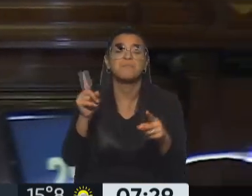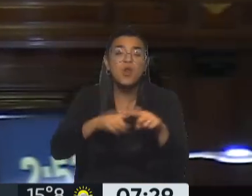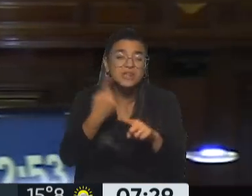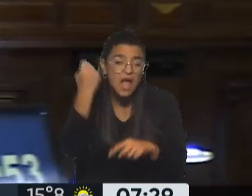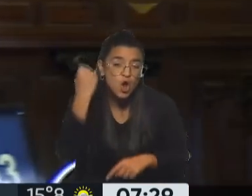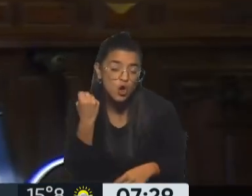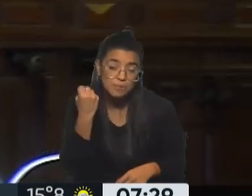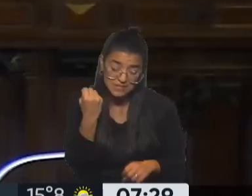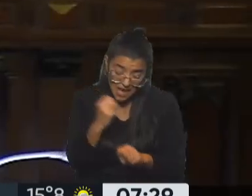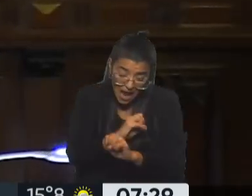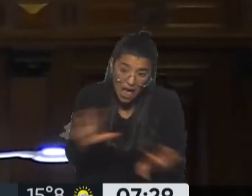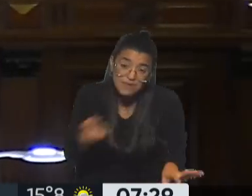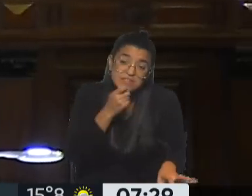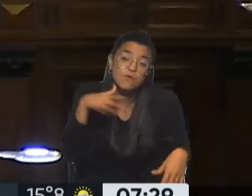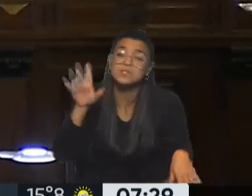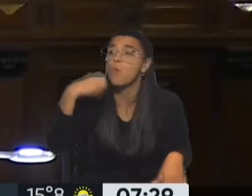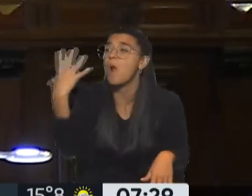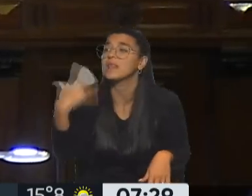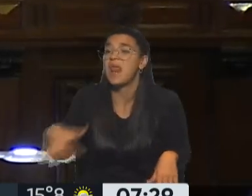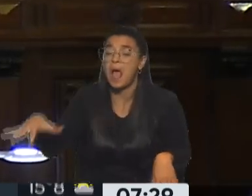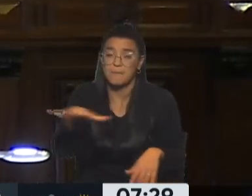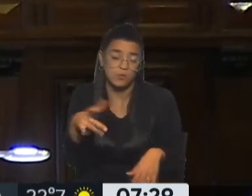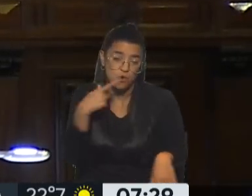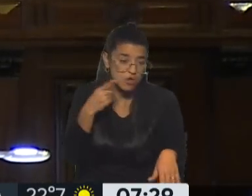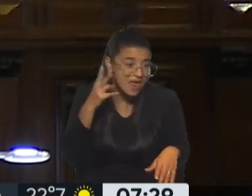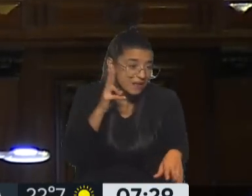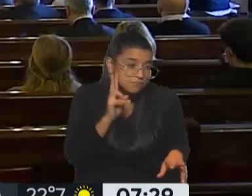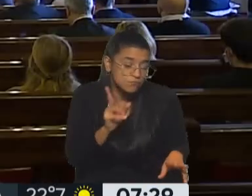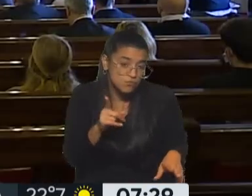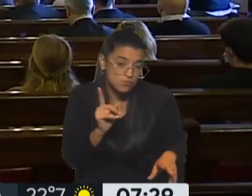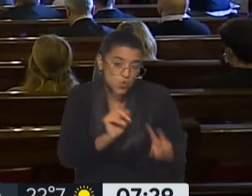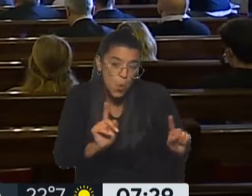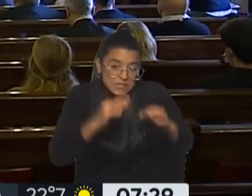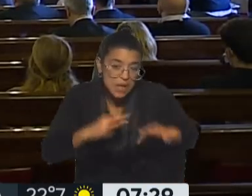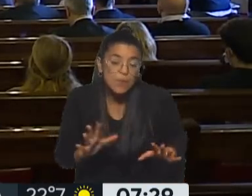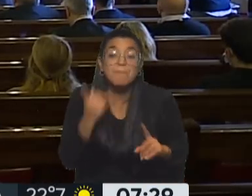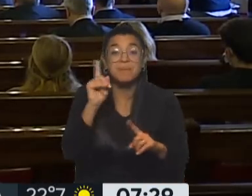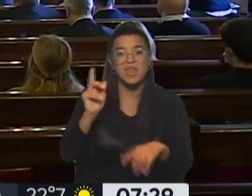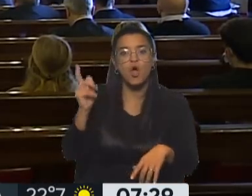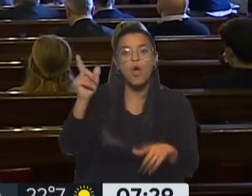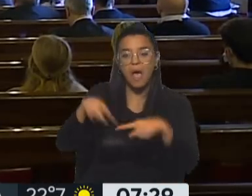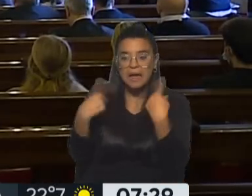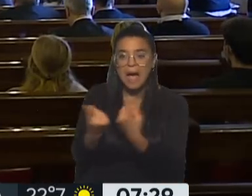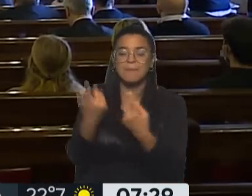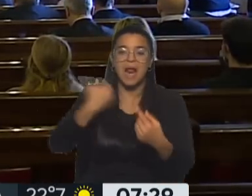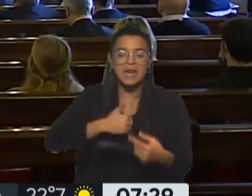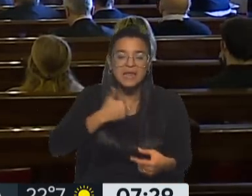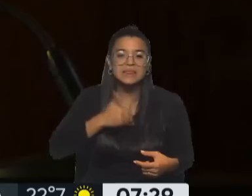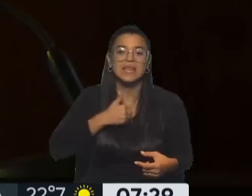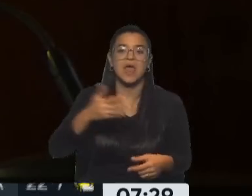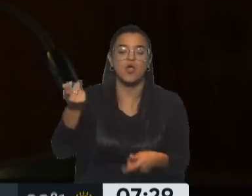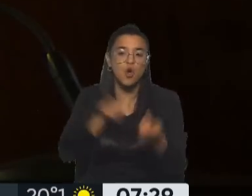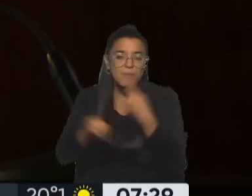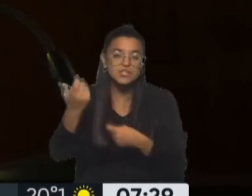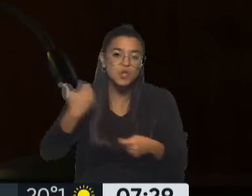Es grave si lo hubiera hecho en cualquier ámbito, porque no le corresponde, pero que lo haya hecho además en la Cámara Argentina de Comercio norteamericana